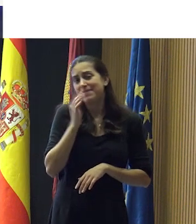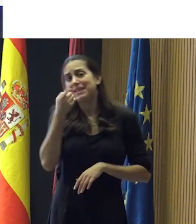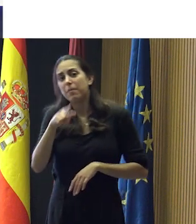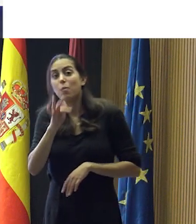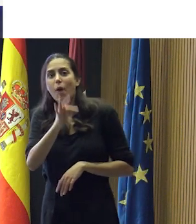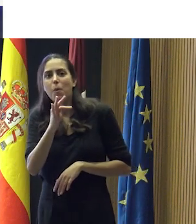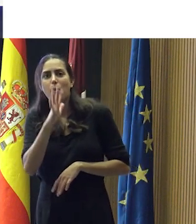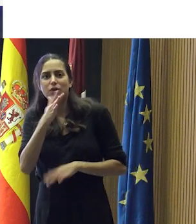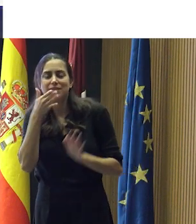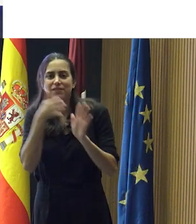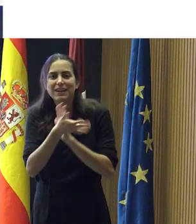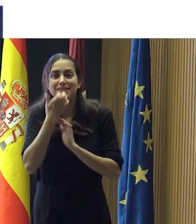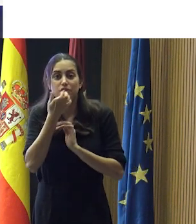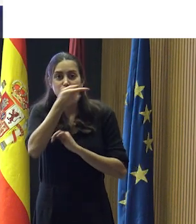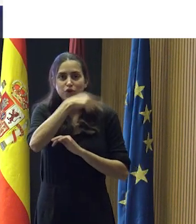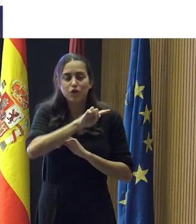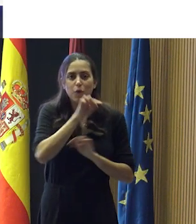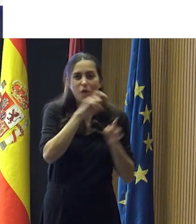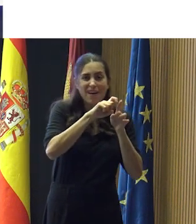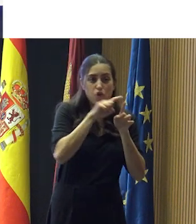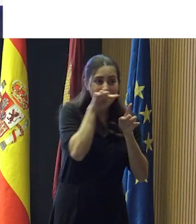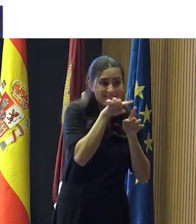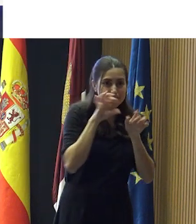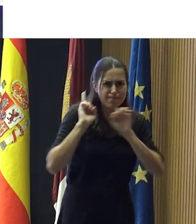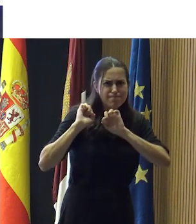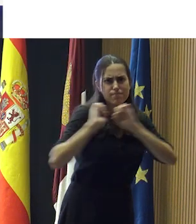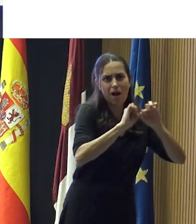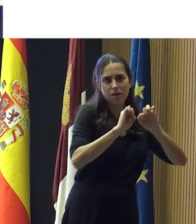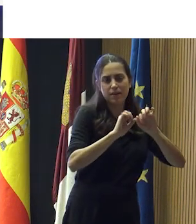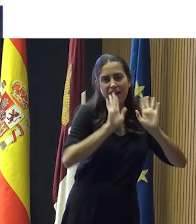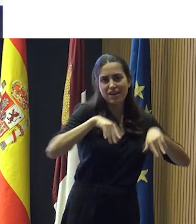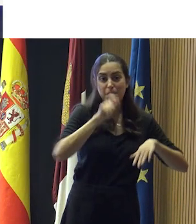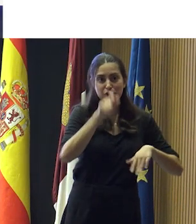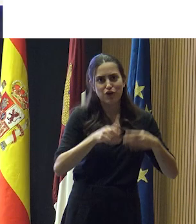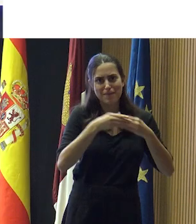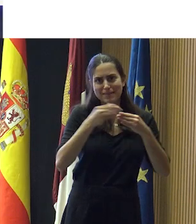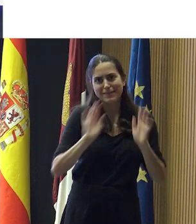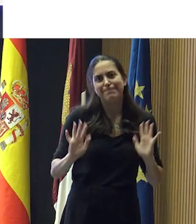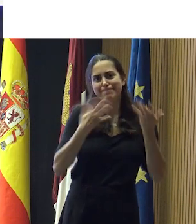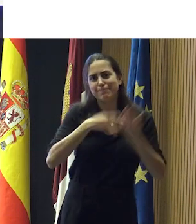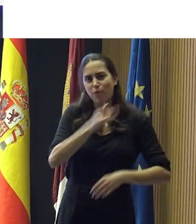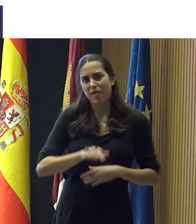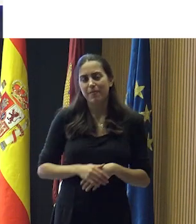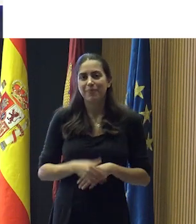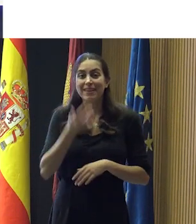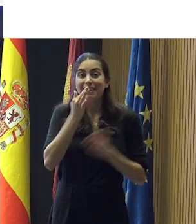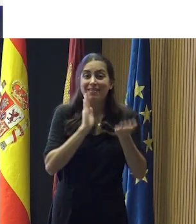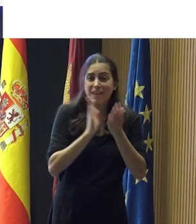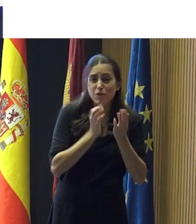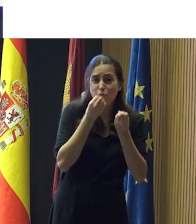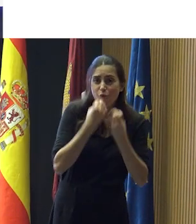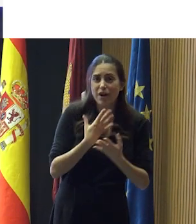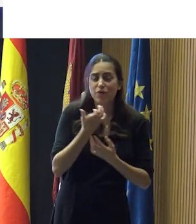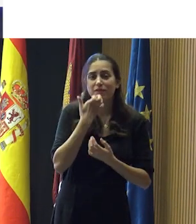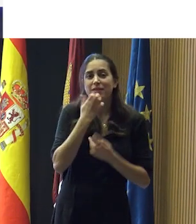bueno, porque significa que si bloqueamos ese factor en concreto, podemos tratar a esas pacientes. Y de hecho existen tratamientos muy buenos tanto para